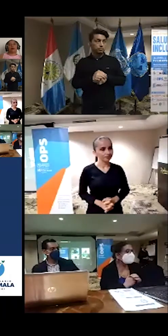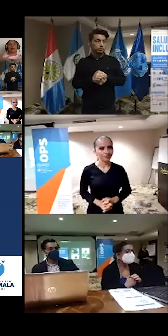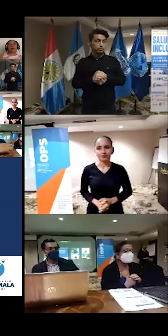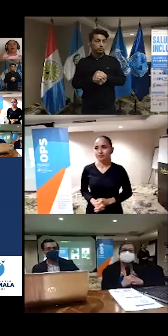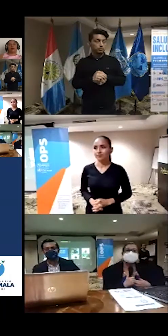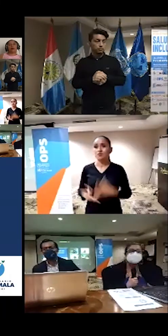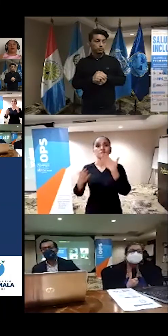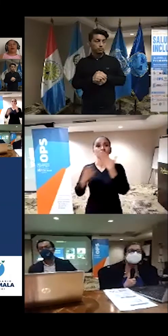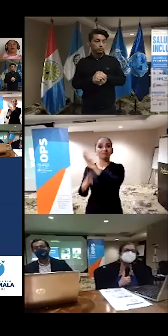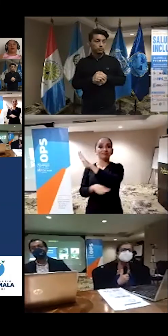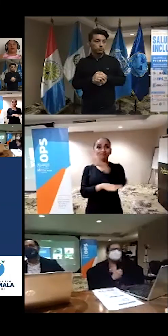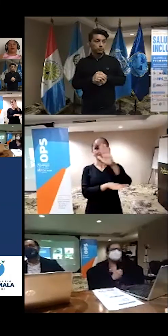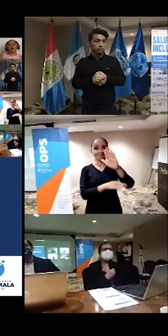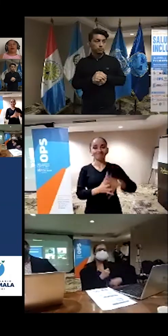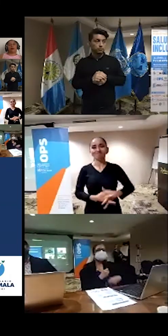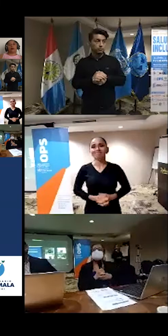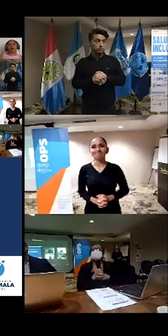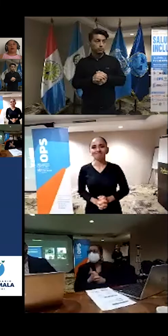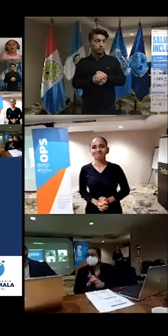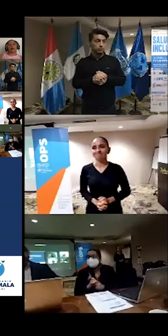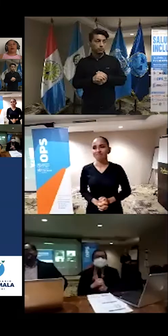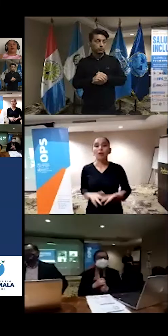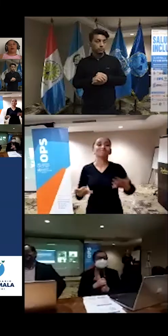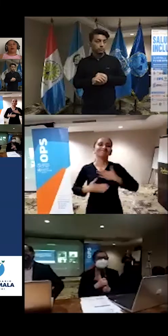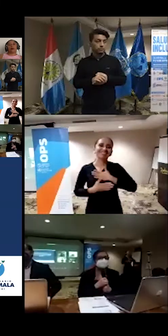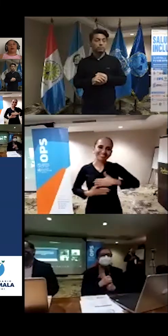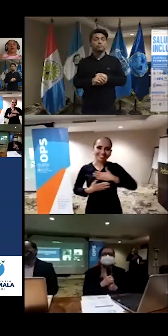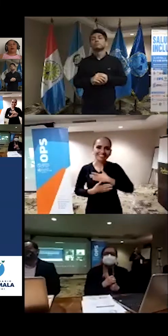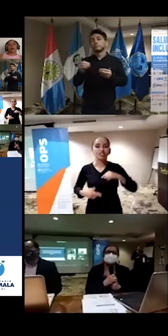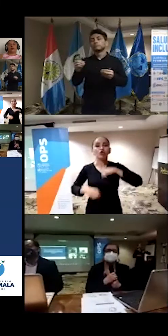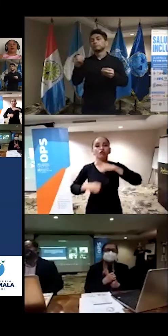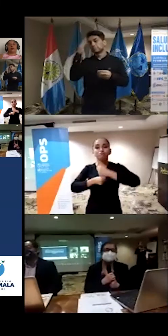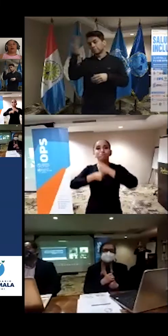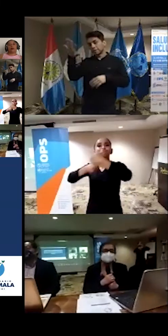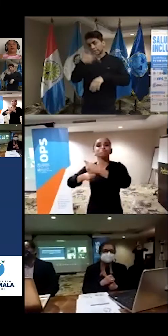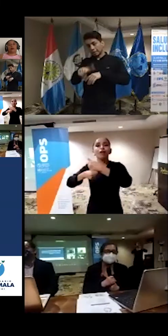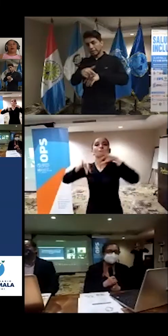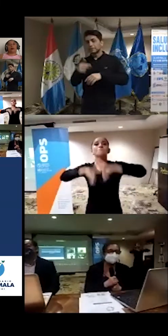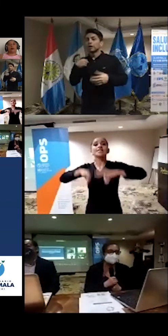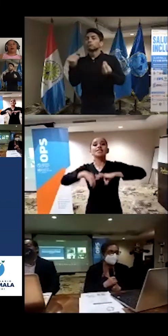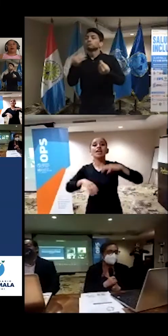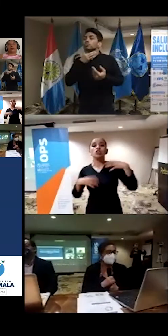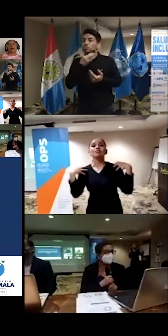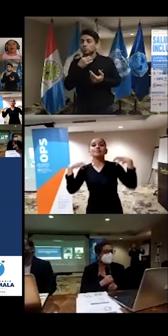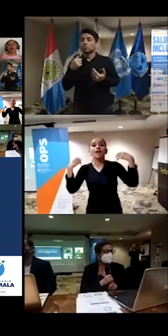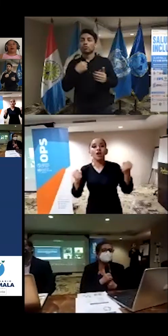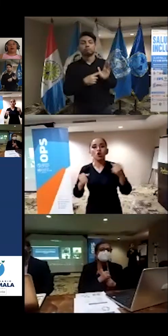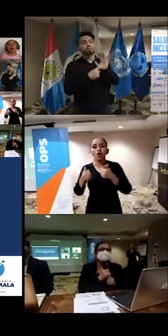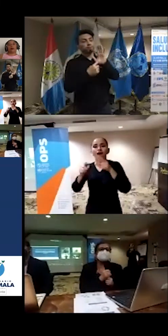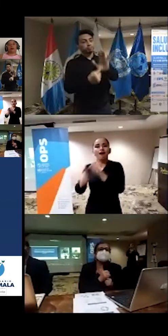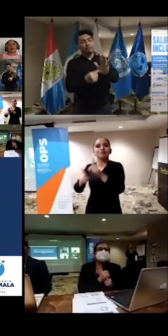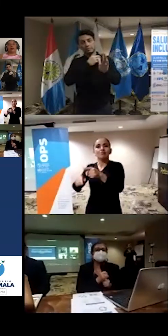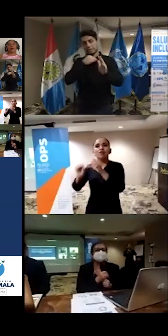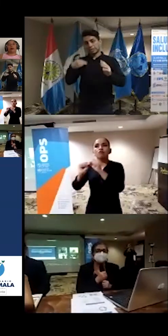Sí, buenas tardes. Me complace representar al Ministerio de Salud Pública y Asistencia Social